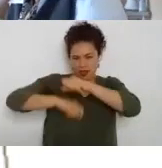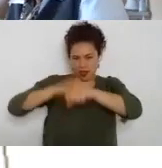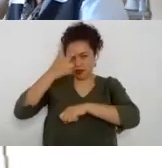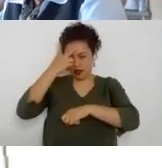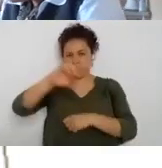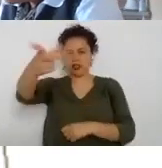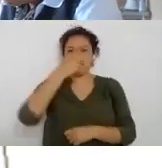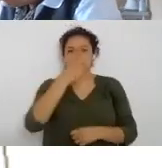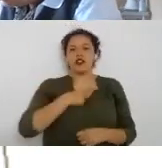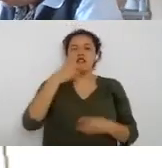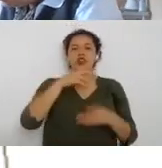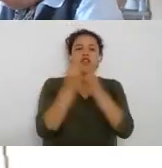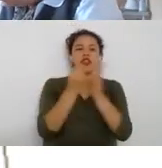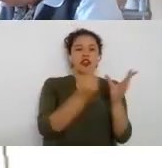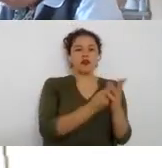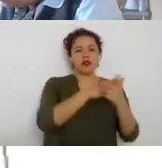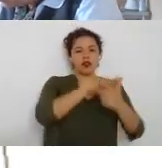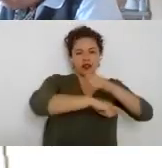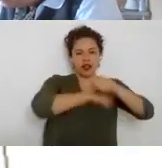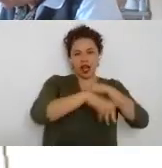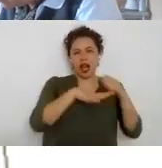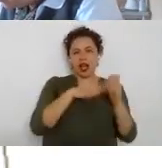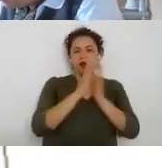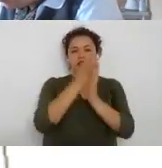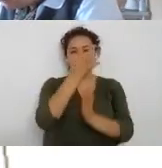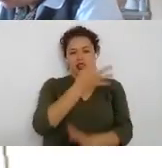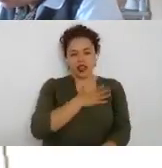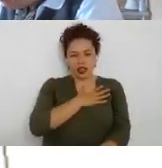dos tipos de vendajes que existan, por favor?